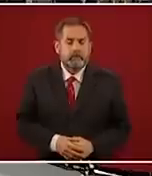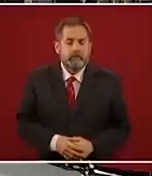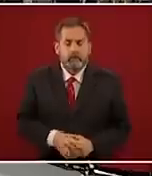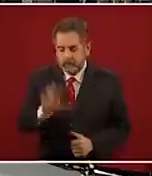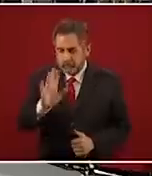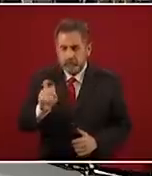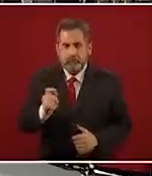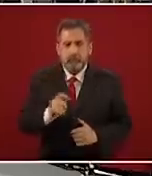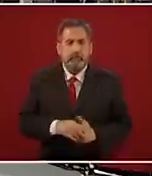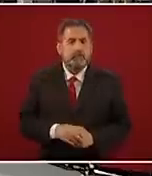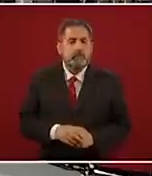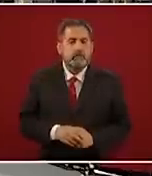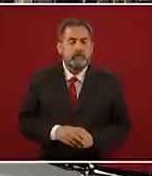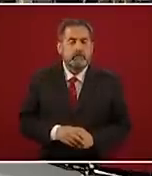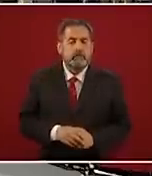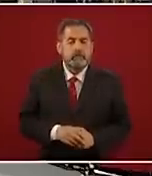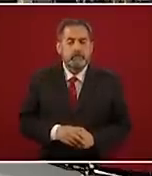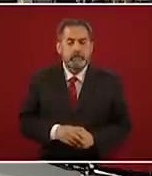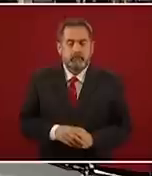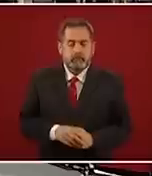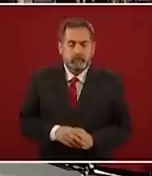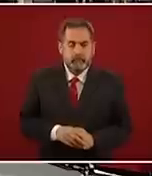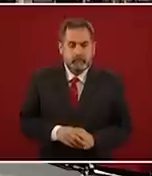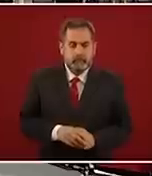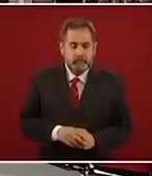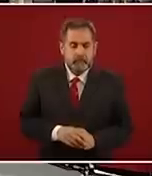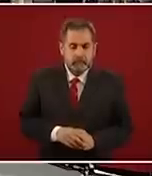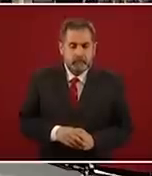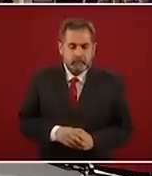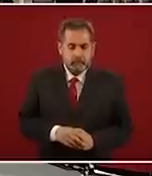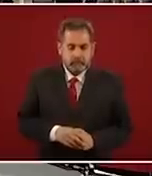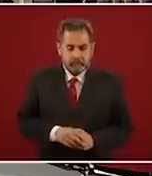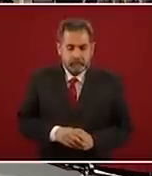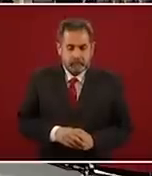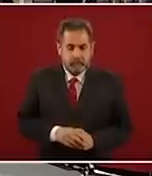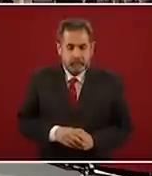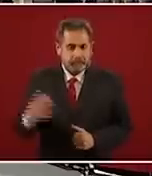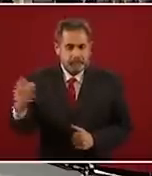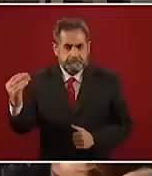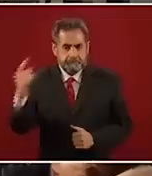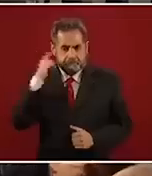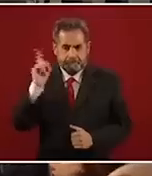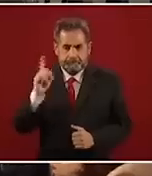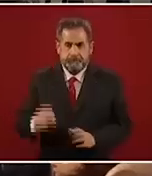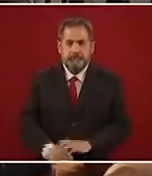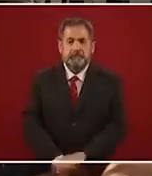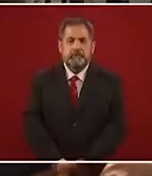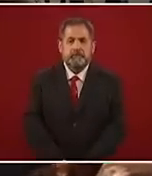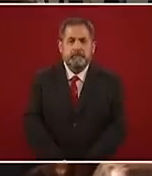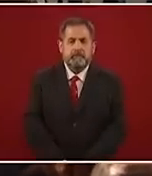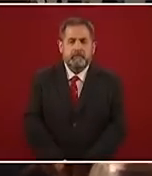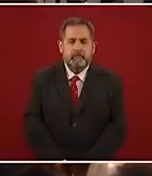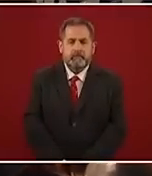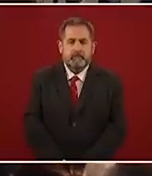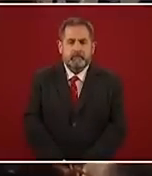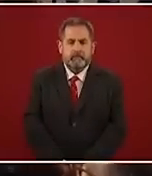Bueno, ¿el presidente de gobierno dice que Acapulco va a participar en ONU Habitat el